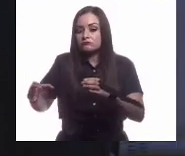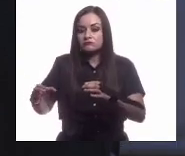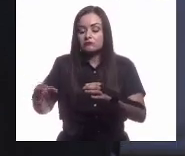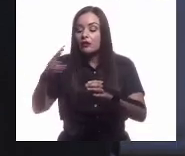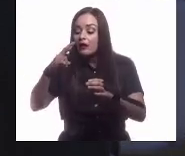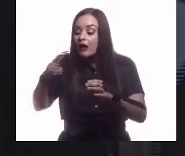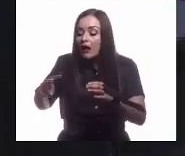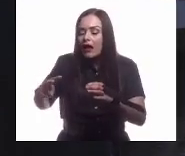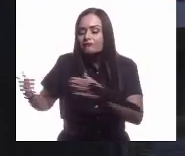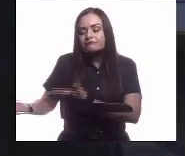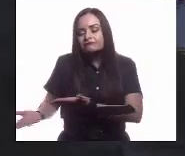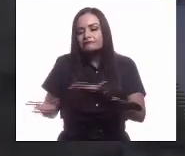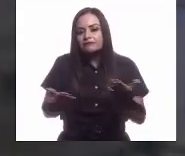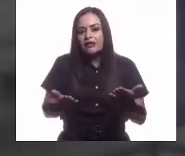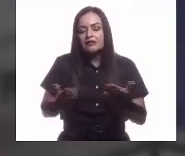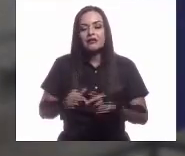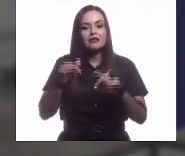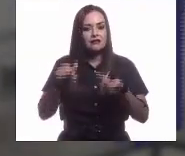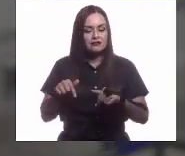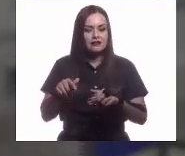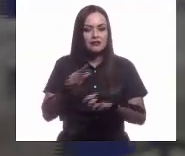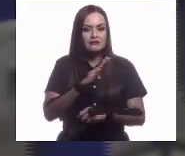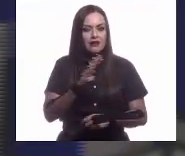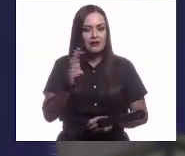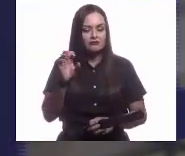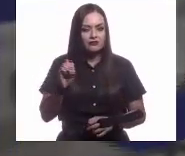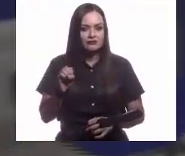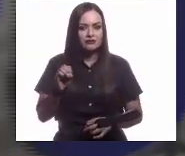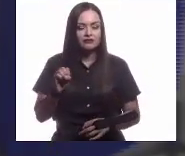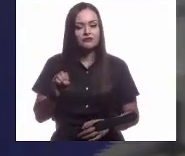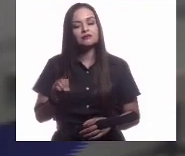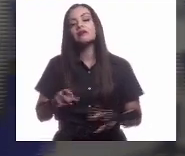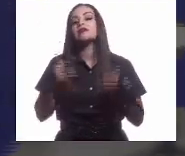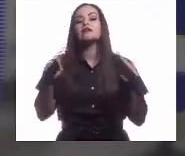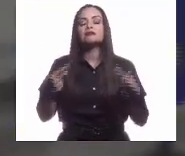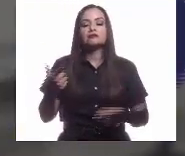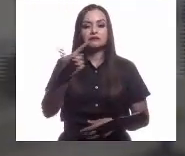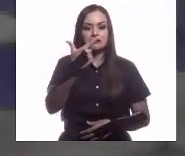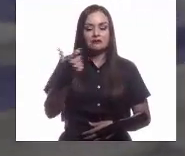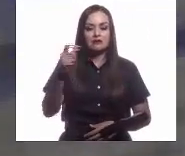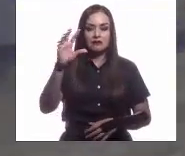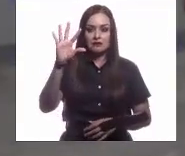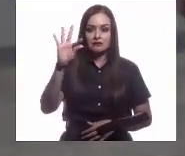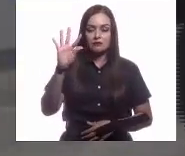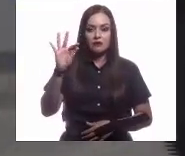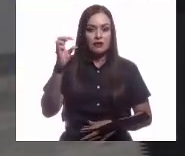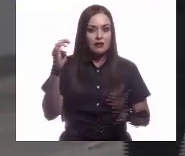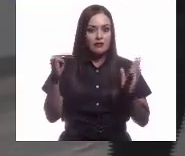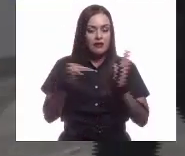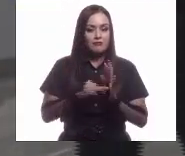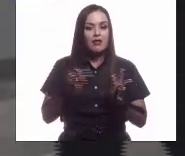se revisó en su ingreso a Baja California Sur a 740.000 personas